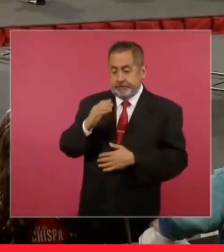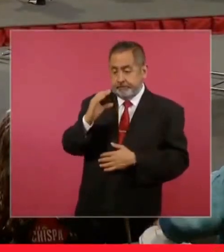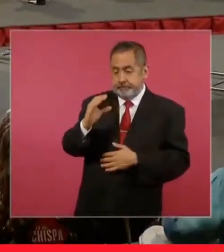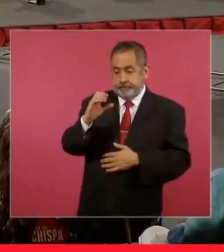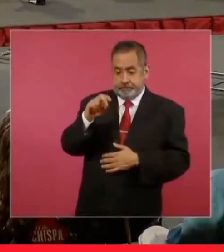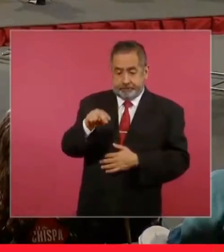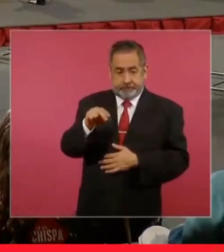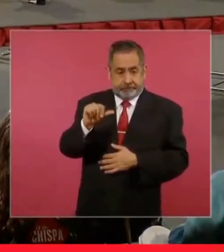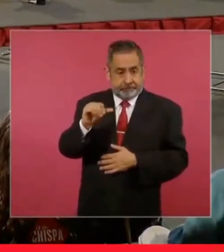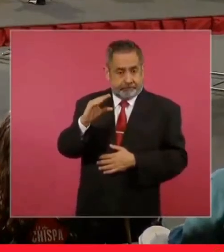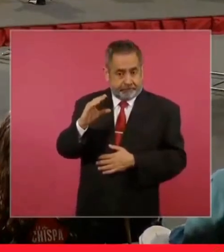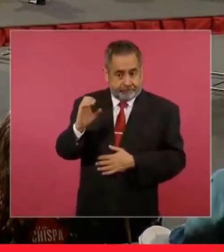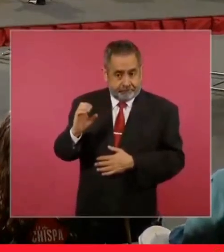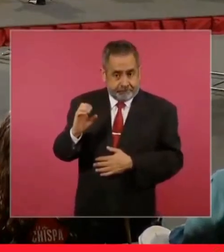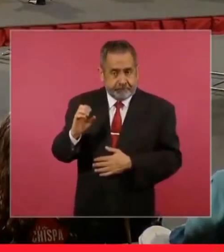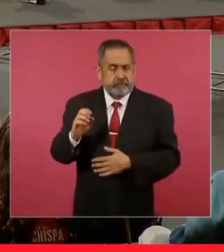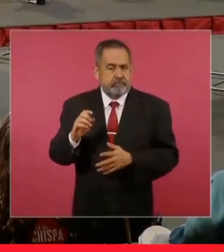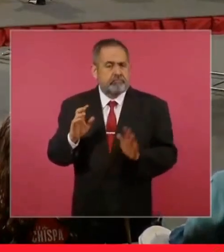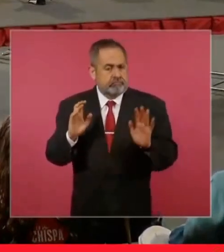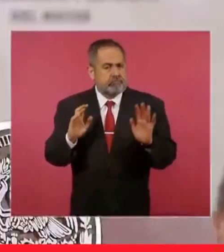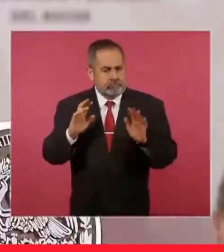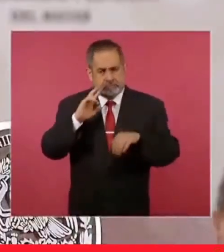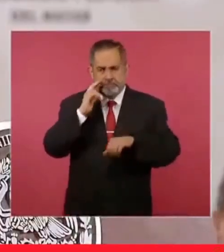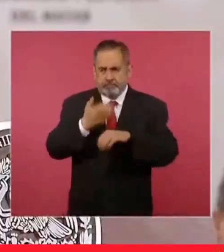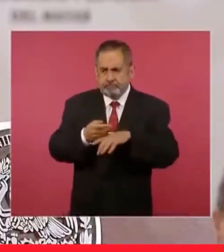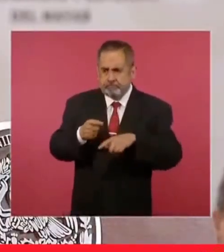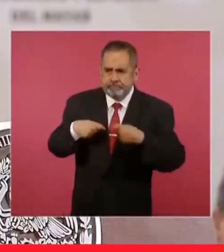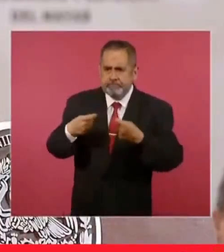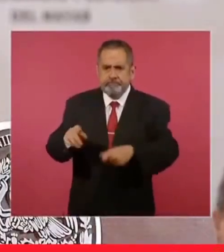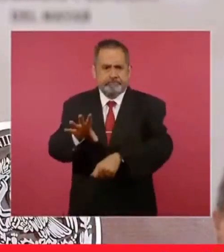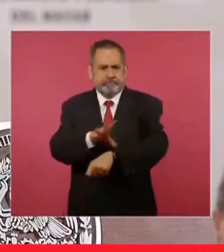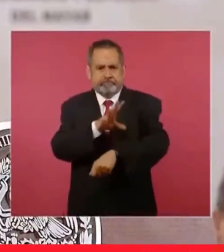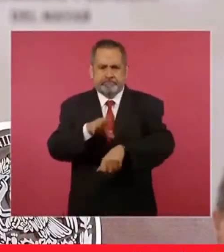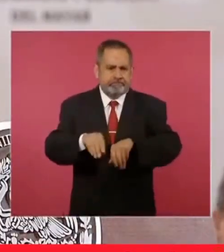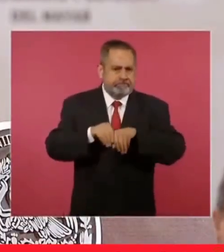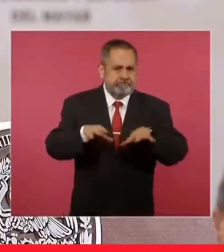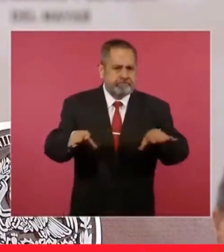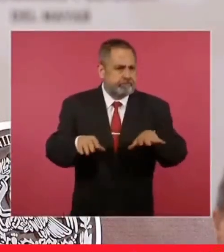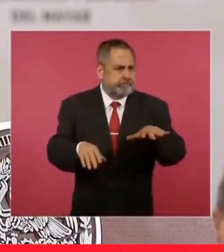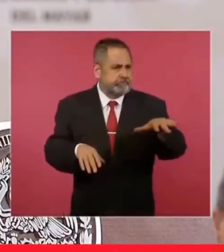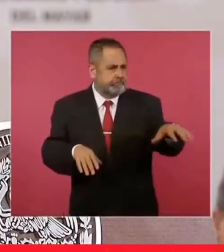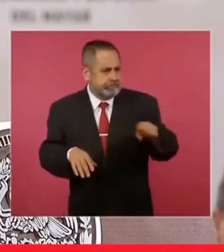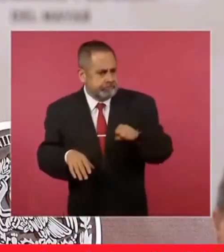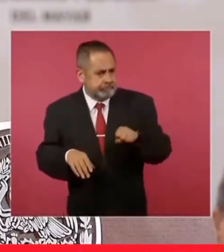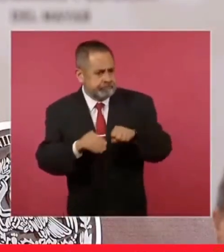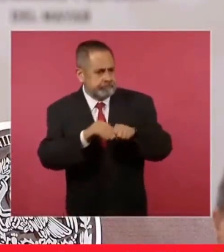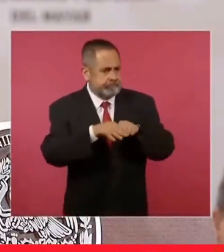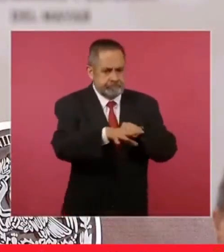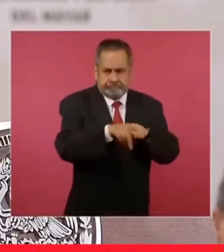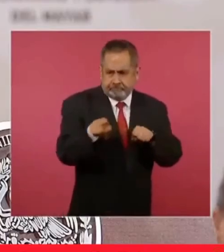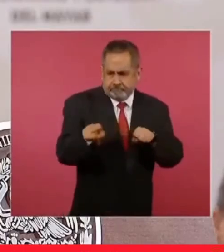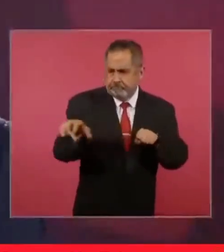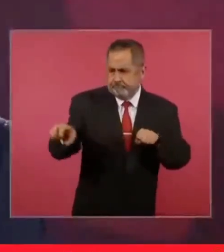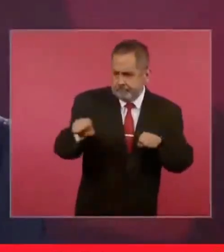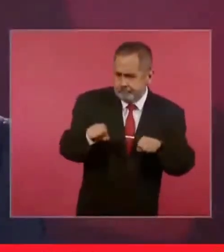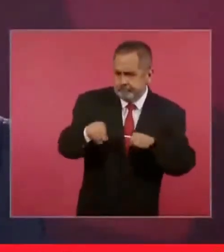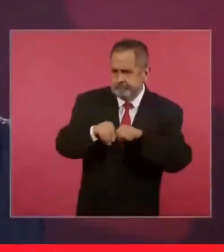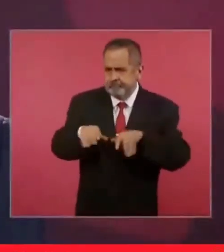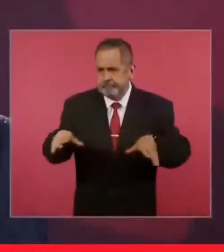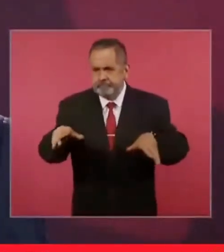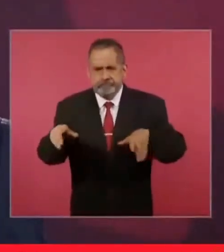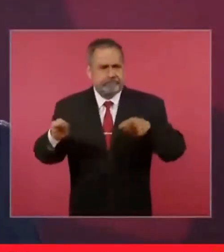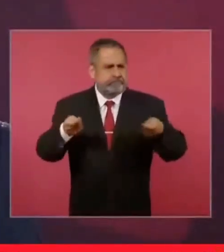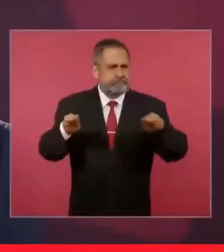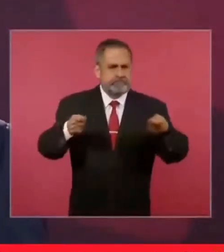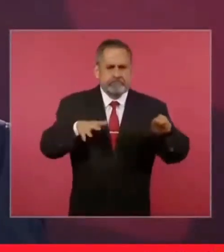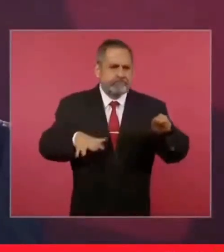Energía tiene la responsabilidad de garantizar el suministro de energía eléctrica, echando mano de todos los recursos con los que se cuenta, y todos